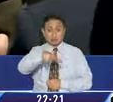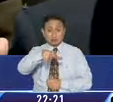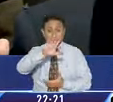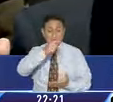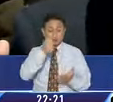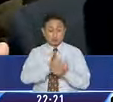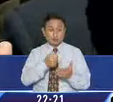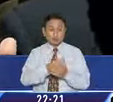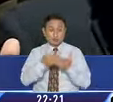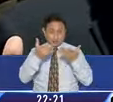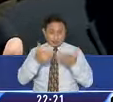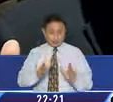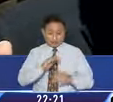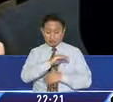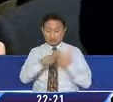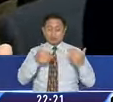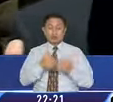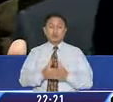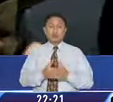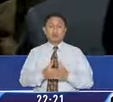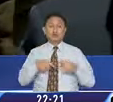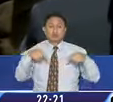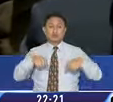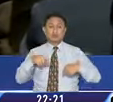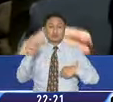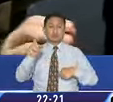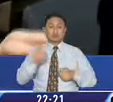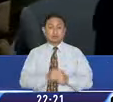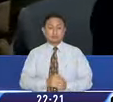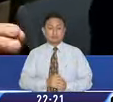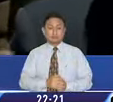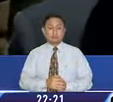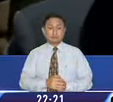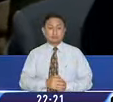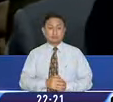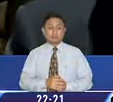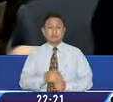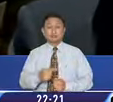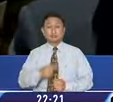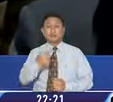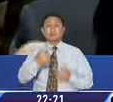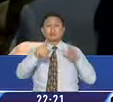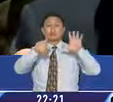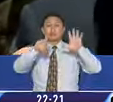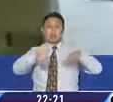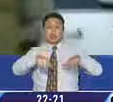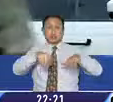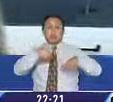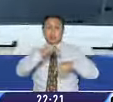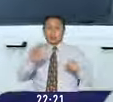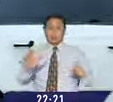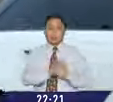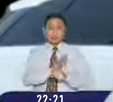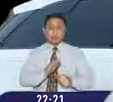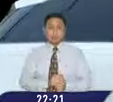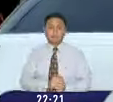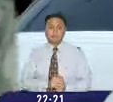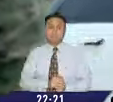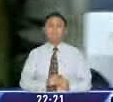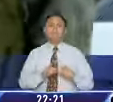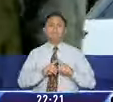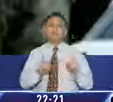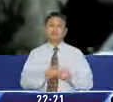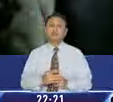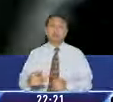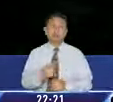estemos prácticamente con todos los requerimientos quizás al primer semestre del 2023. Eso no quiere decir que